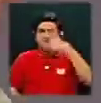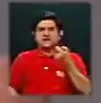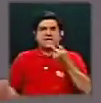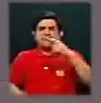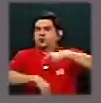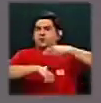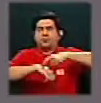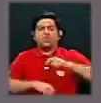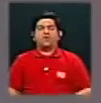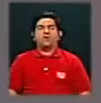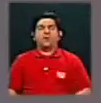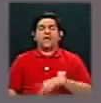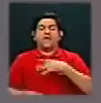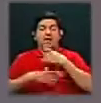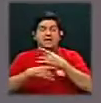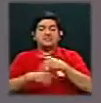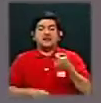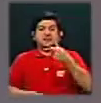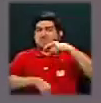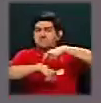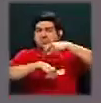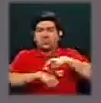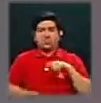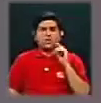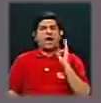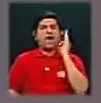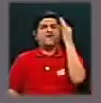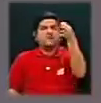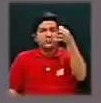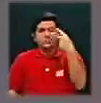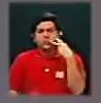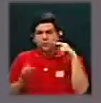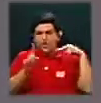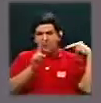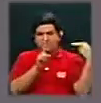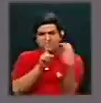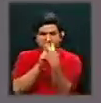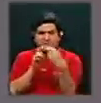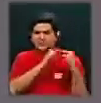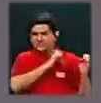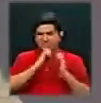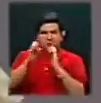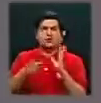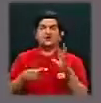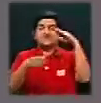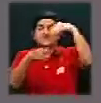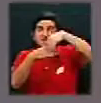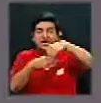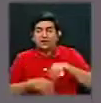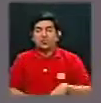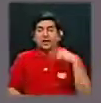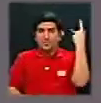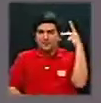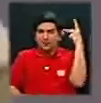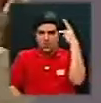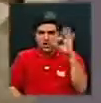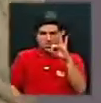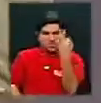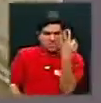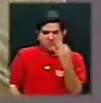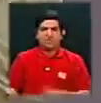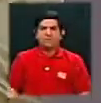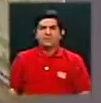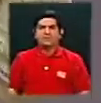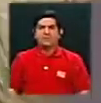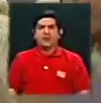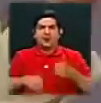plazo e intereses de corto plazo. Esos intereses de largo plazo y esa visión estratégica tiene que incorporarse por vías políticas, o sea, a través de